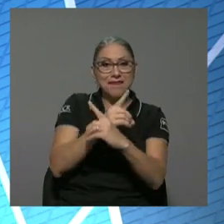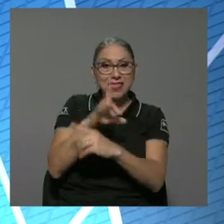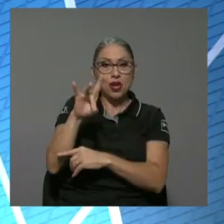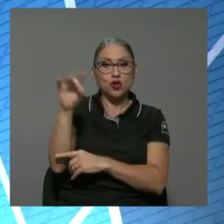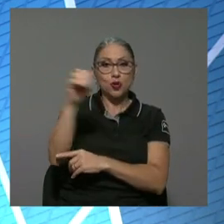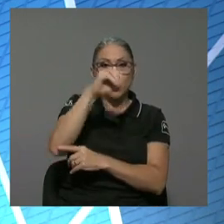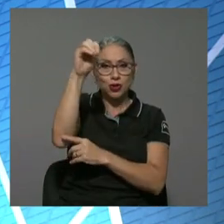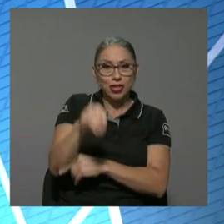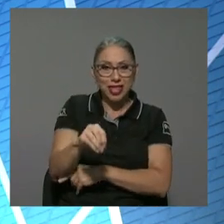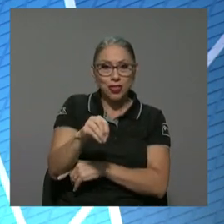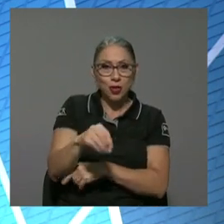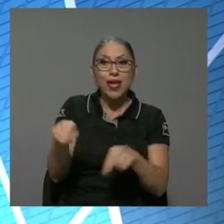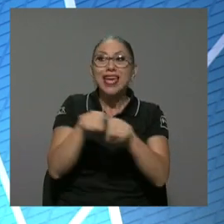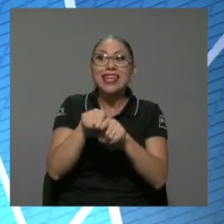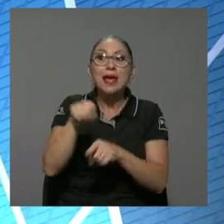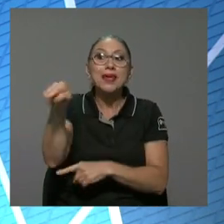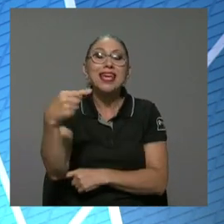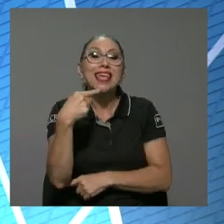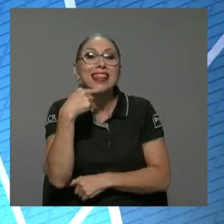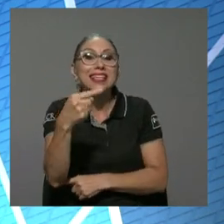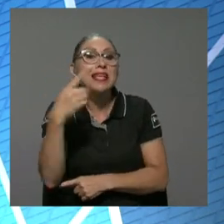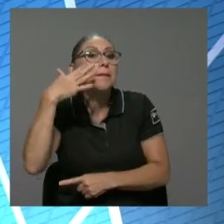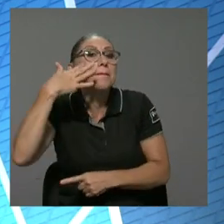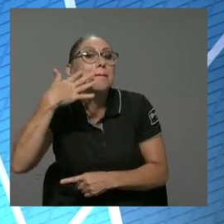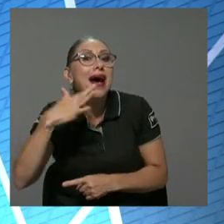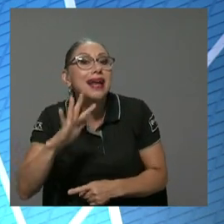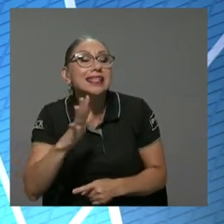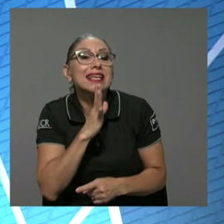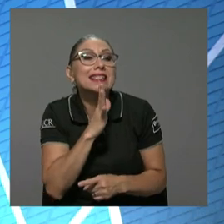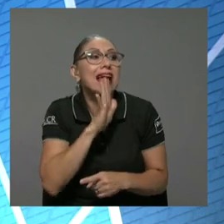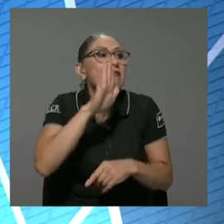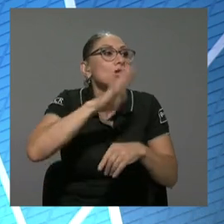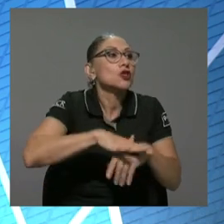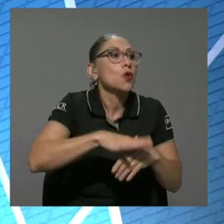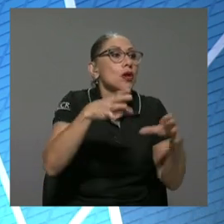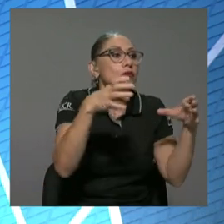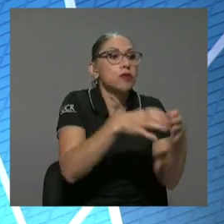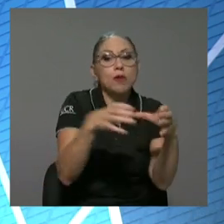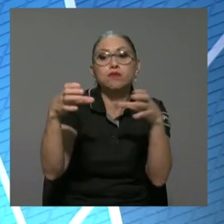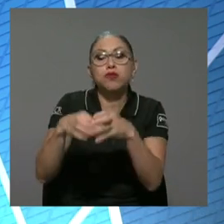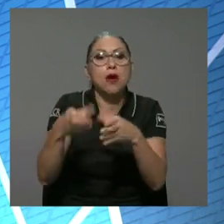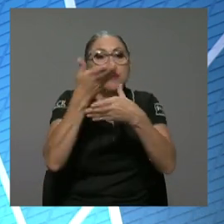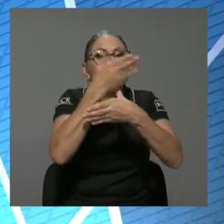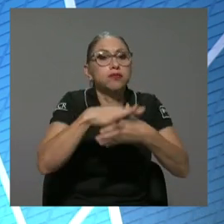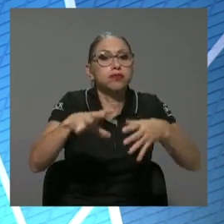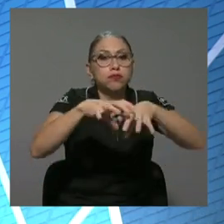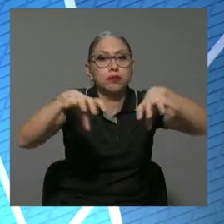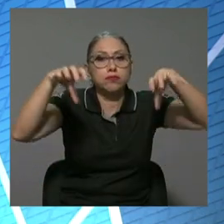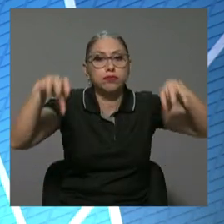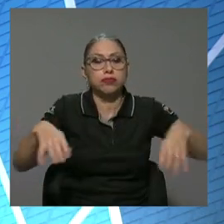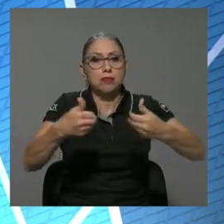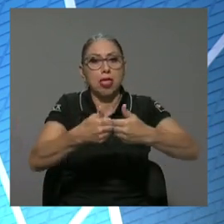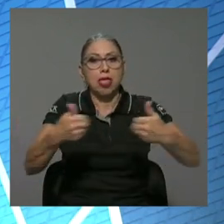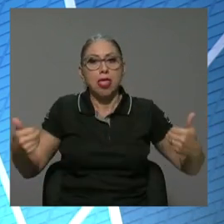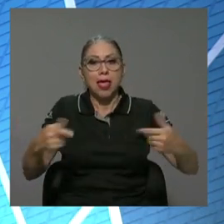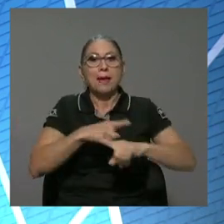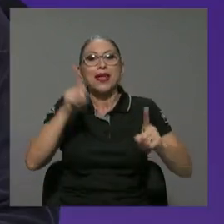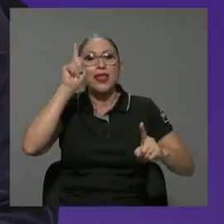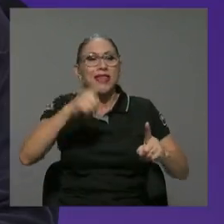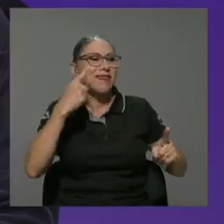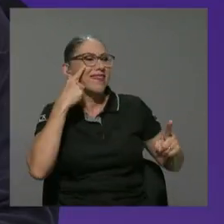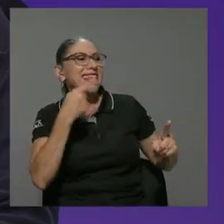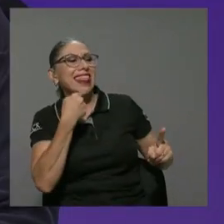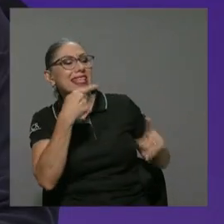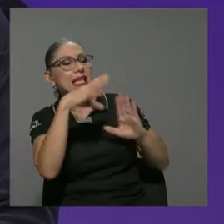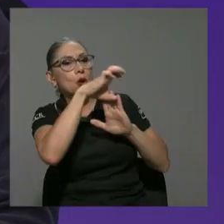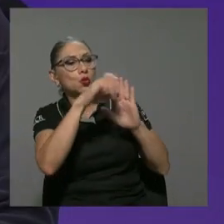la polarización parece ser el único discurso en vez de ocuparse de lo que hay que ocuparse, y es de un mandato constitucional, sobre todo. Y el